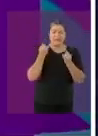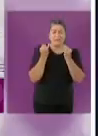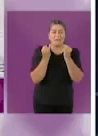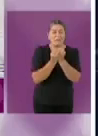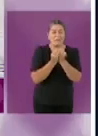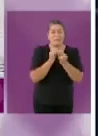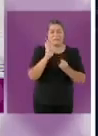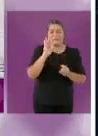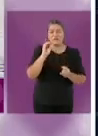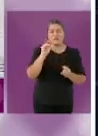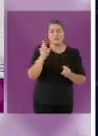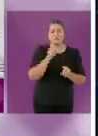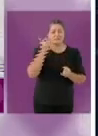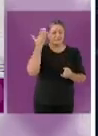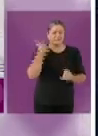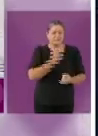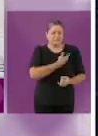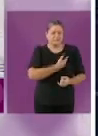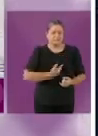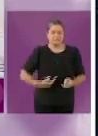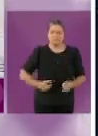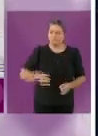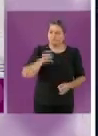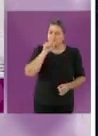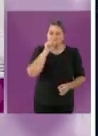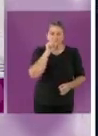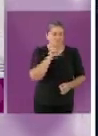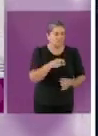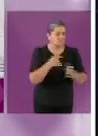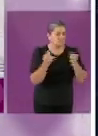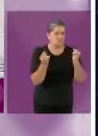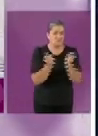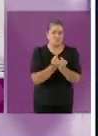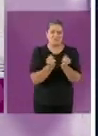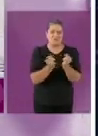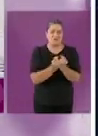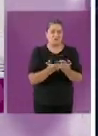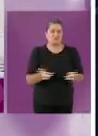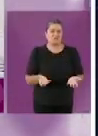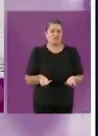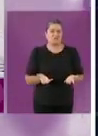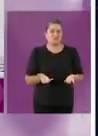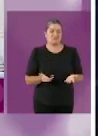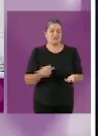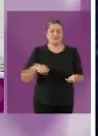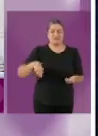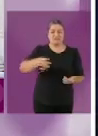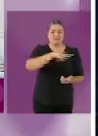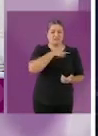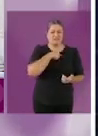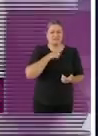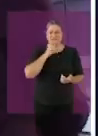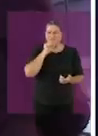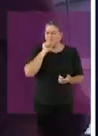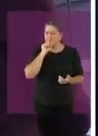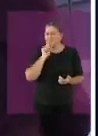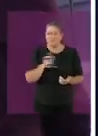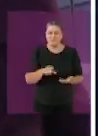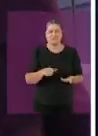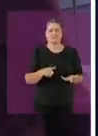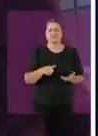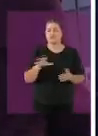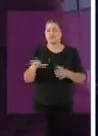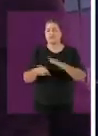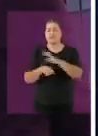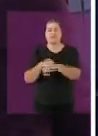competencia él tiene llega al debate menos presionado menos estresado con algunas ideas